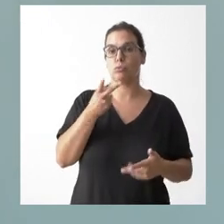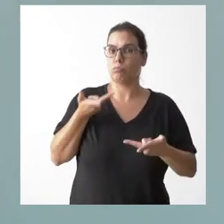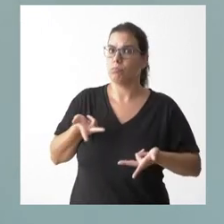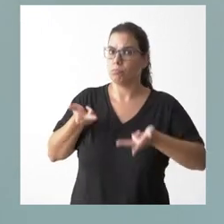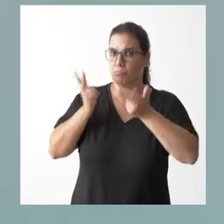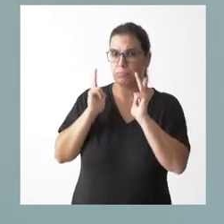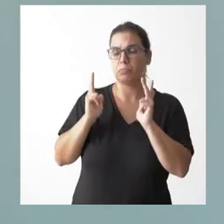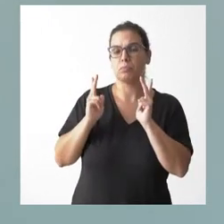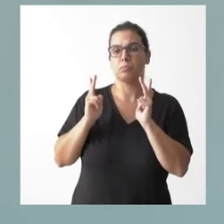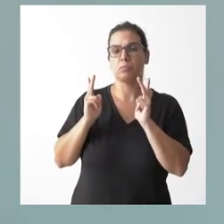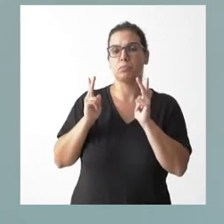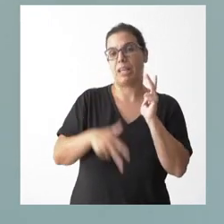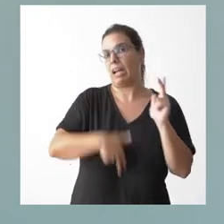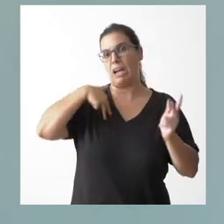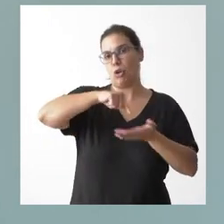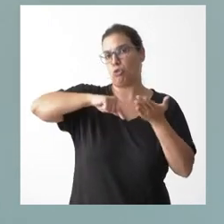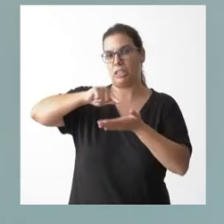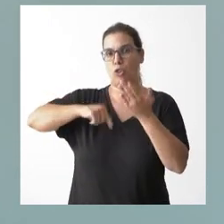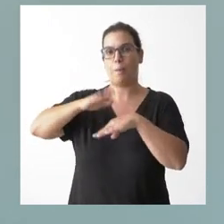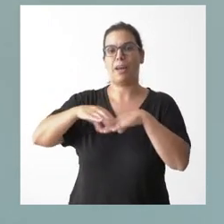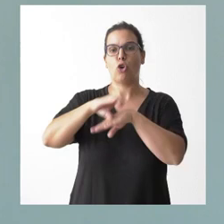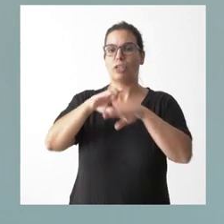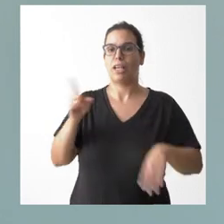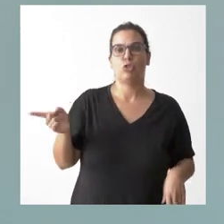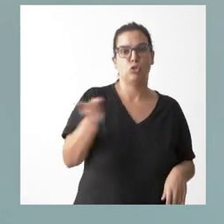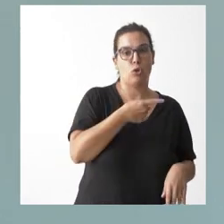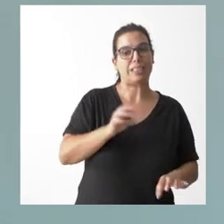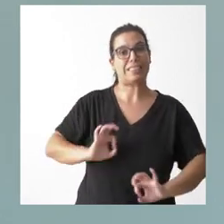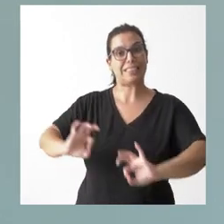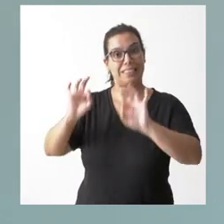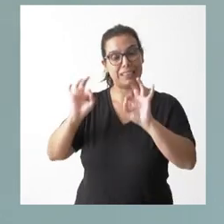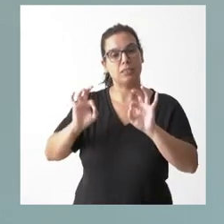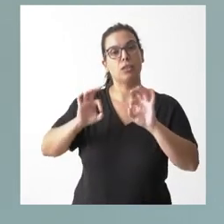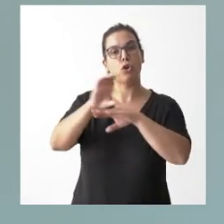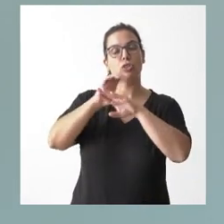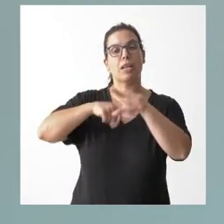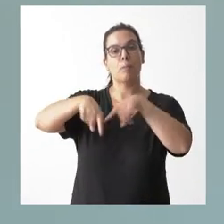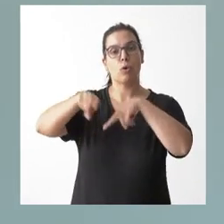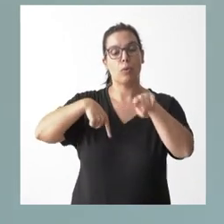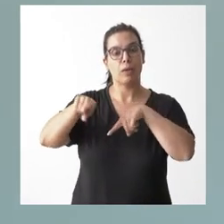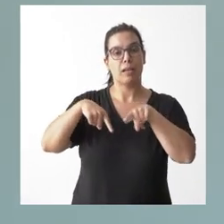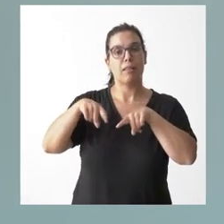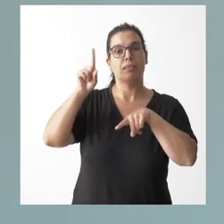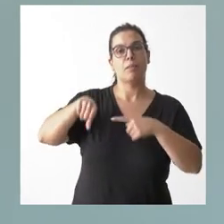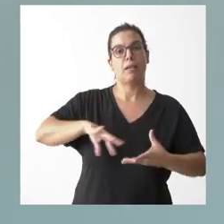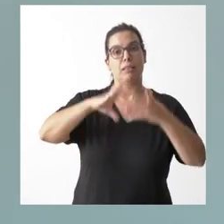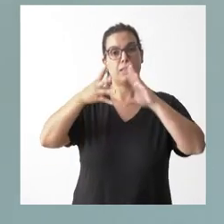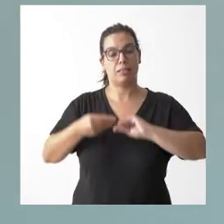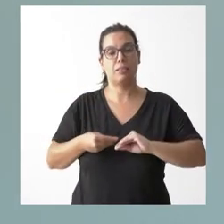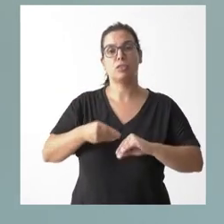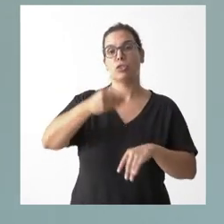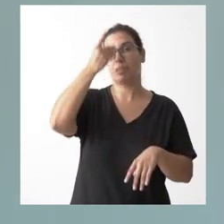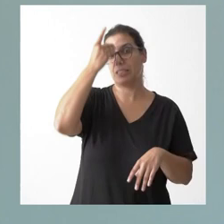con carácter general para todas las consejerías a la Consejería de Movilidad y Transición Digital, se asignan a la Consejería